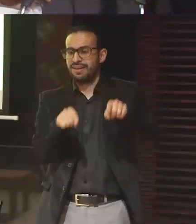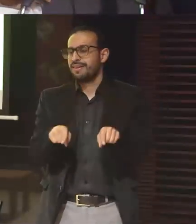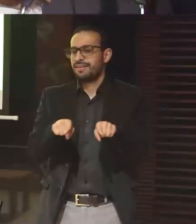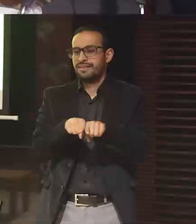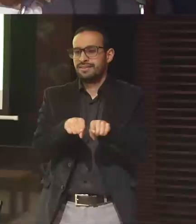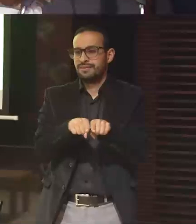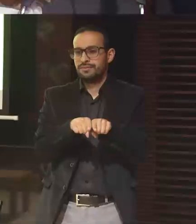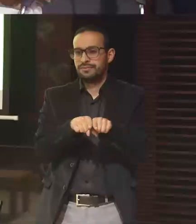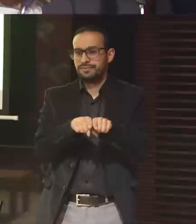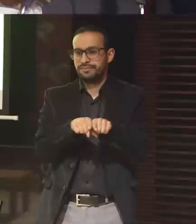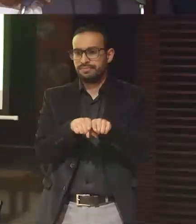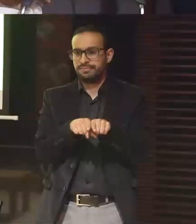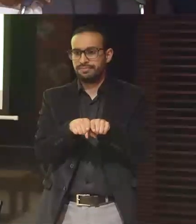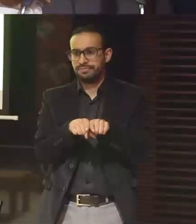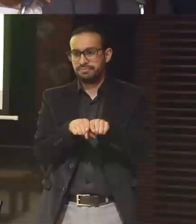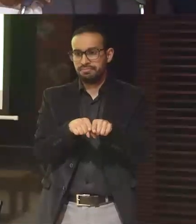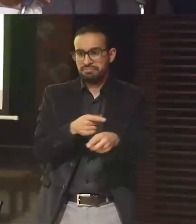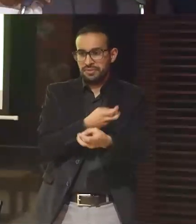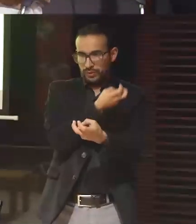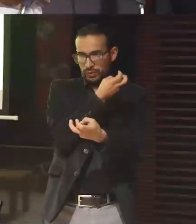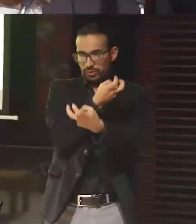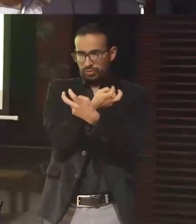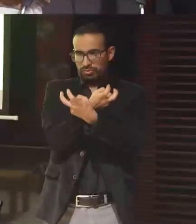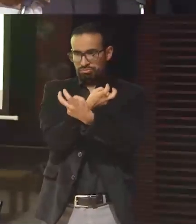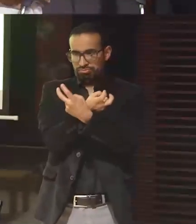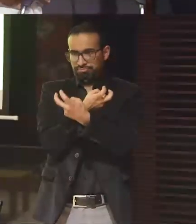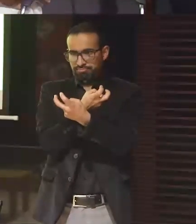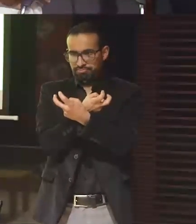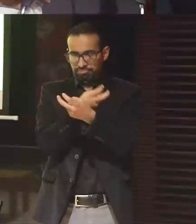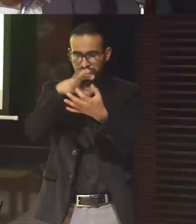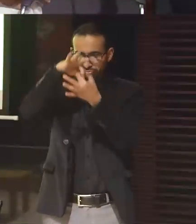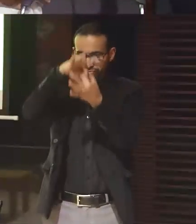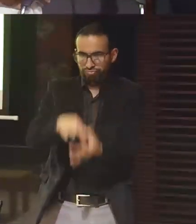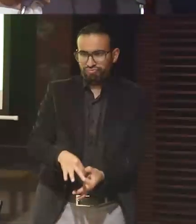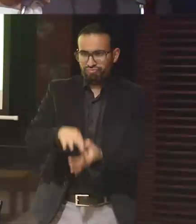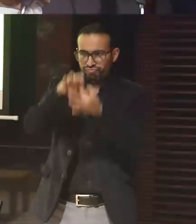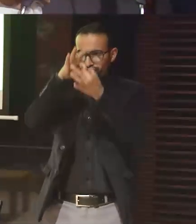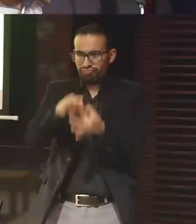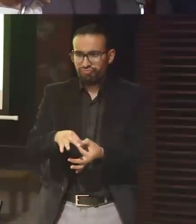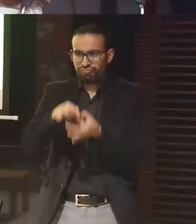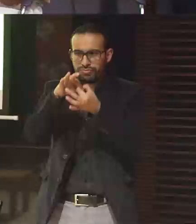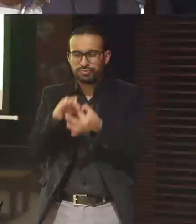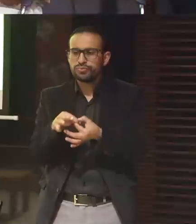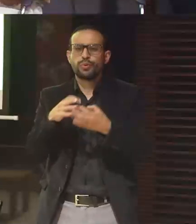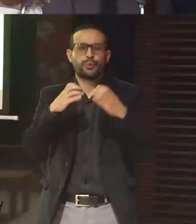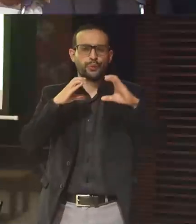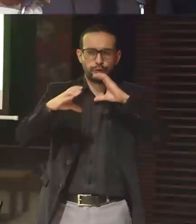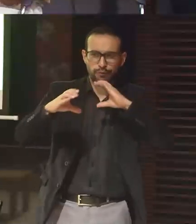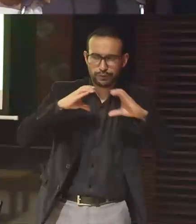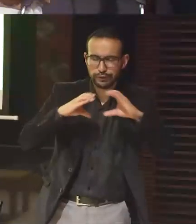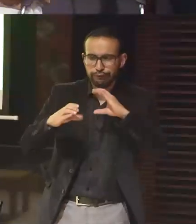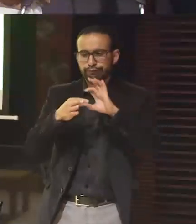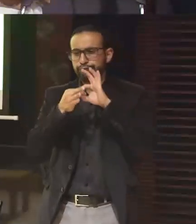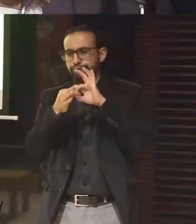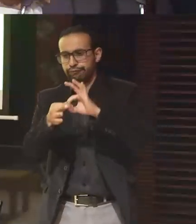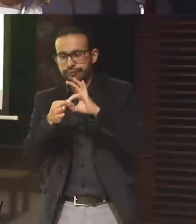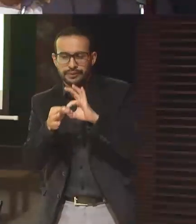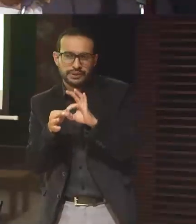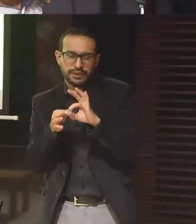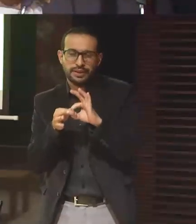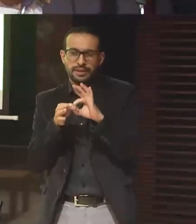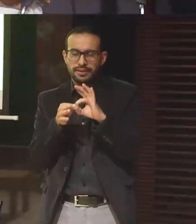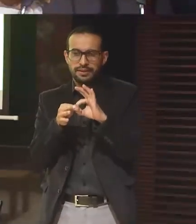esqueleto y nuestra red de comunicación. ¿Y en qué momento nos permitimos